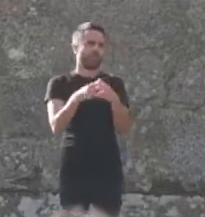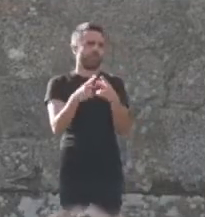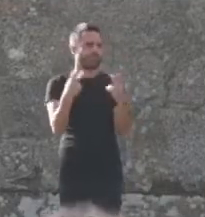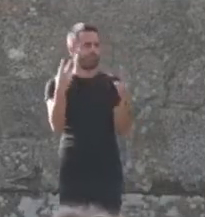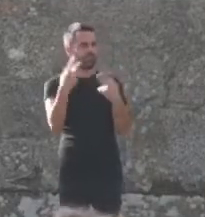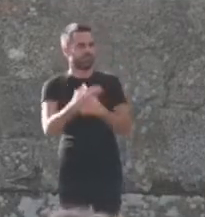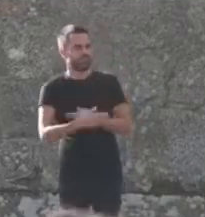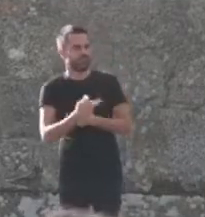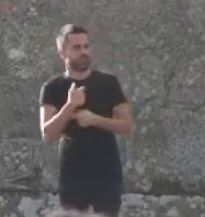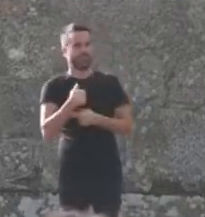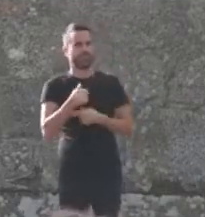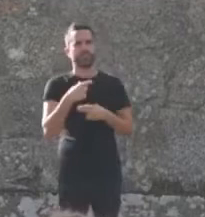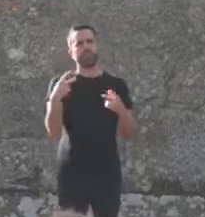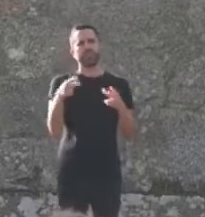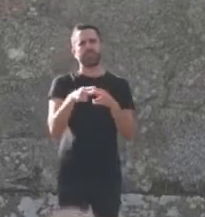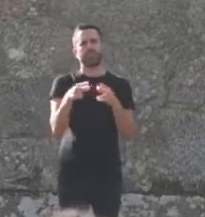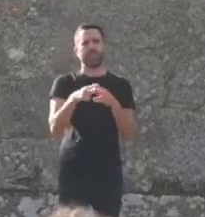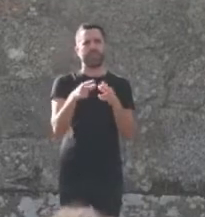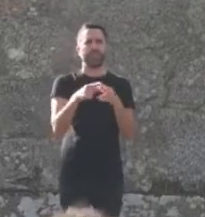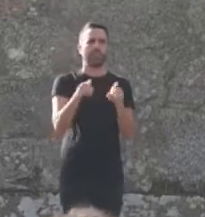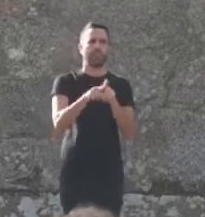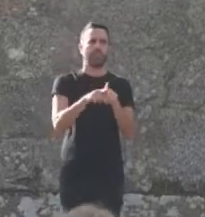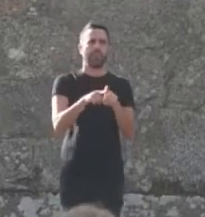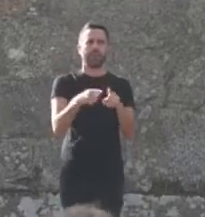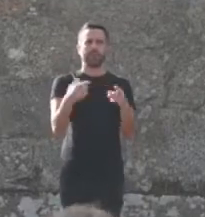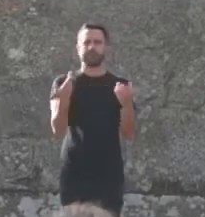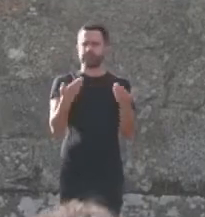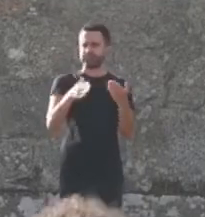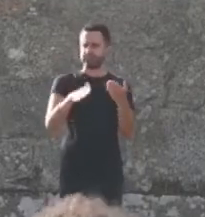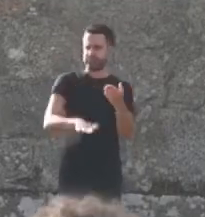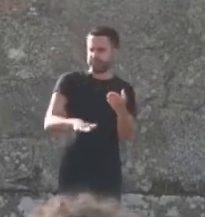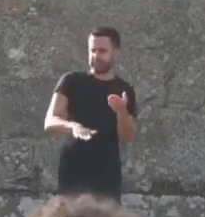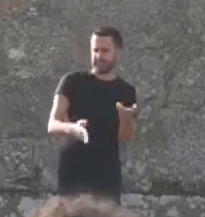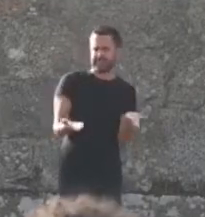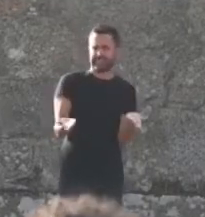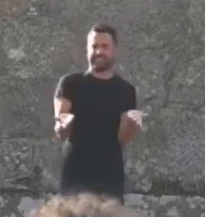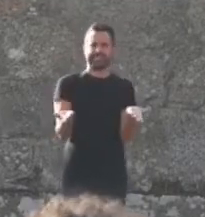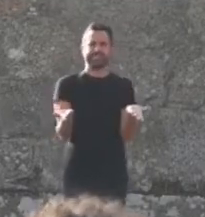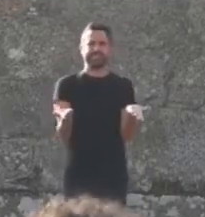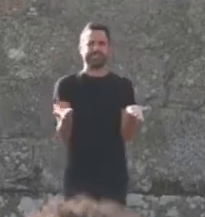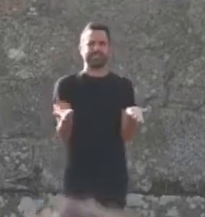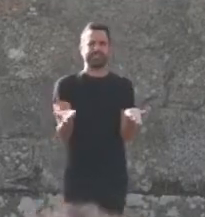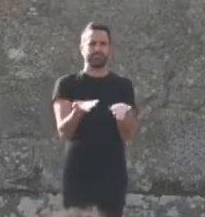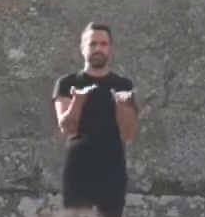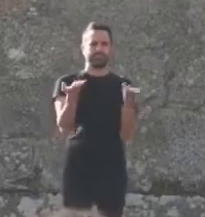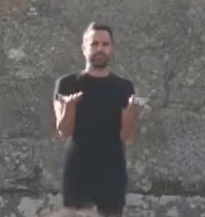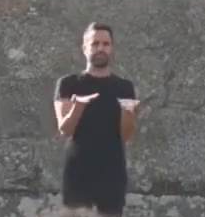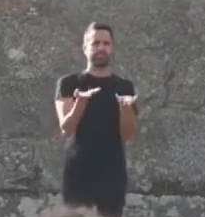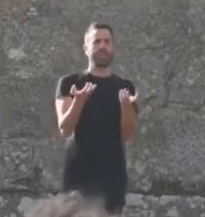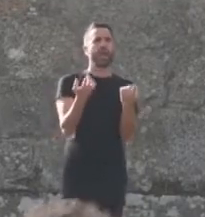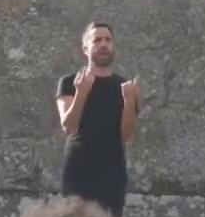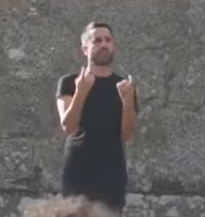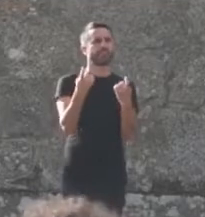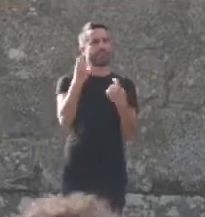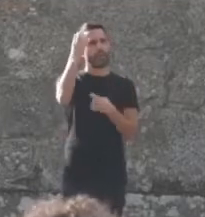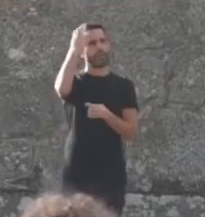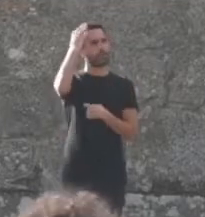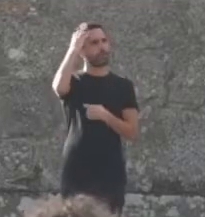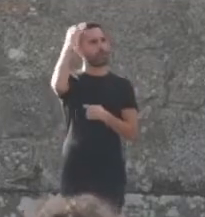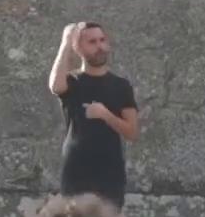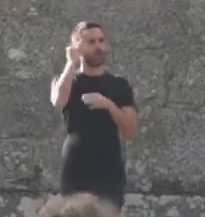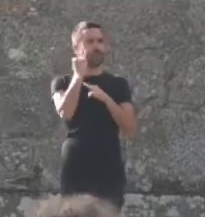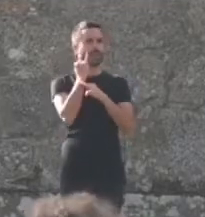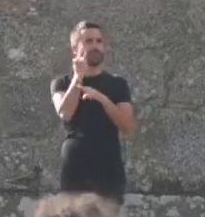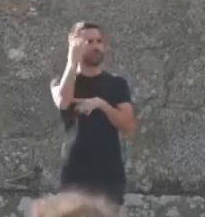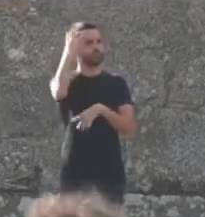situación de minoría de idade. É como iso, como nos din que é preciso a monarquía porque, como dicir, como